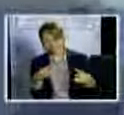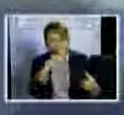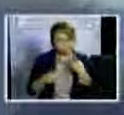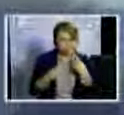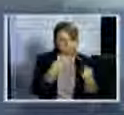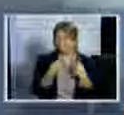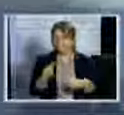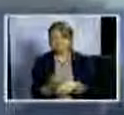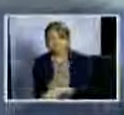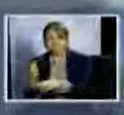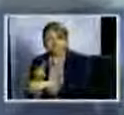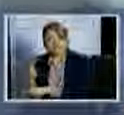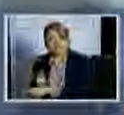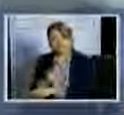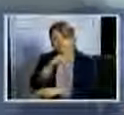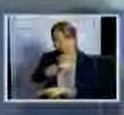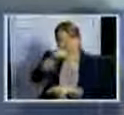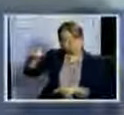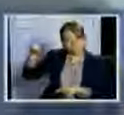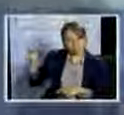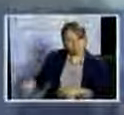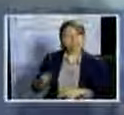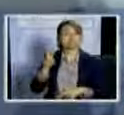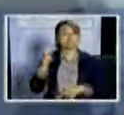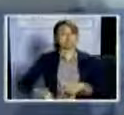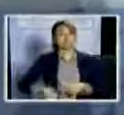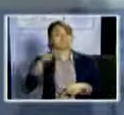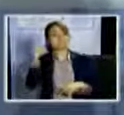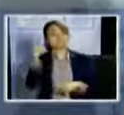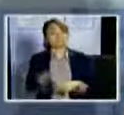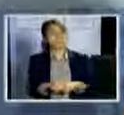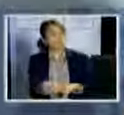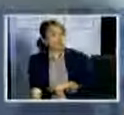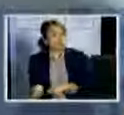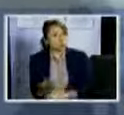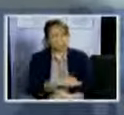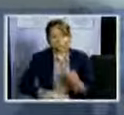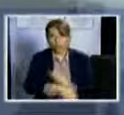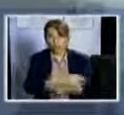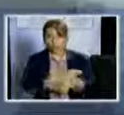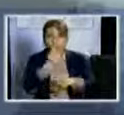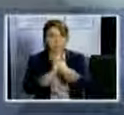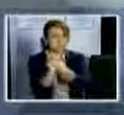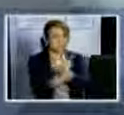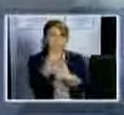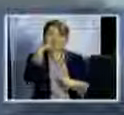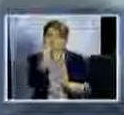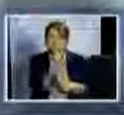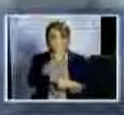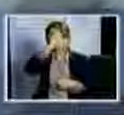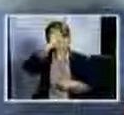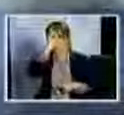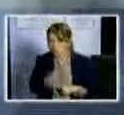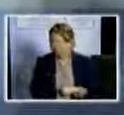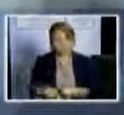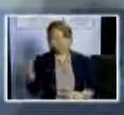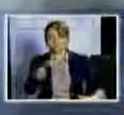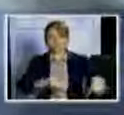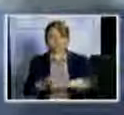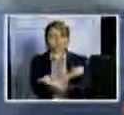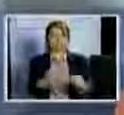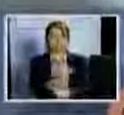o una inmensa mayoría de los países pues están por un tratado de prohibición de armas nucleares, y si en la ONU no se puede dar ese